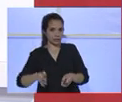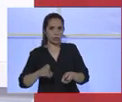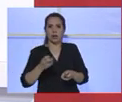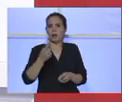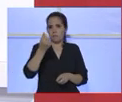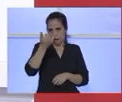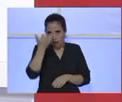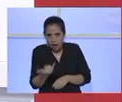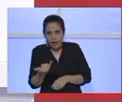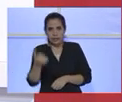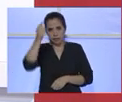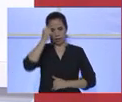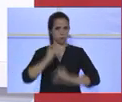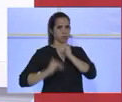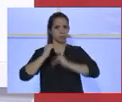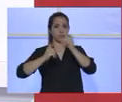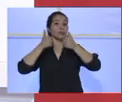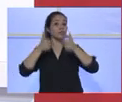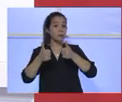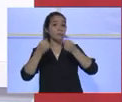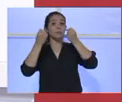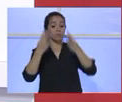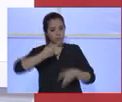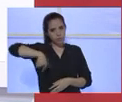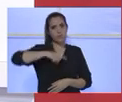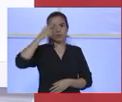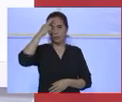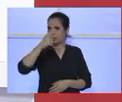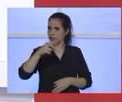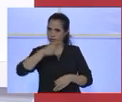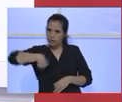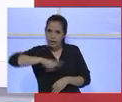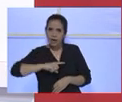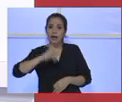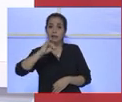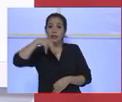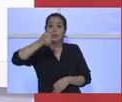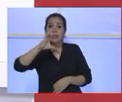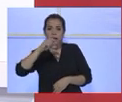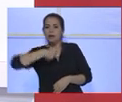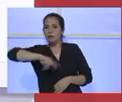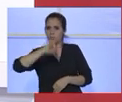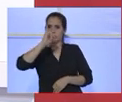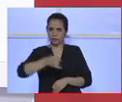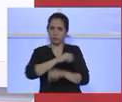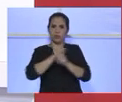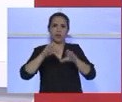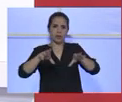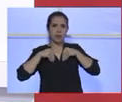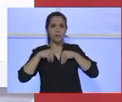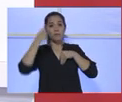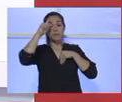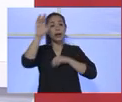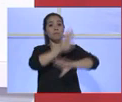propia. Entonces, nosotros consideramos de que la institución está en condiciones de asumir este gran desafío que es construir la nueva terminal,